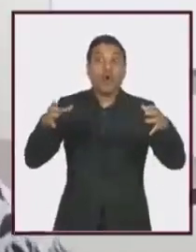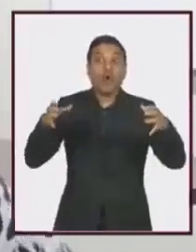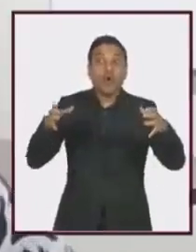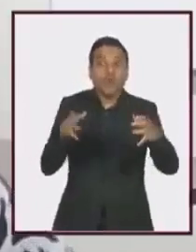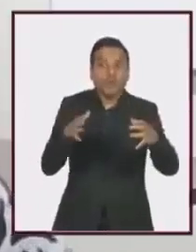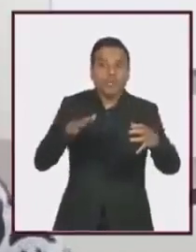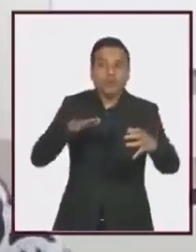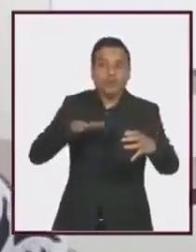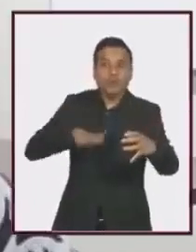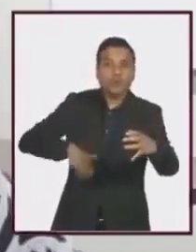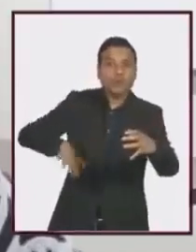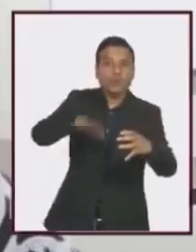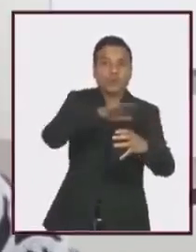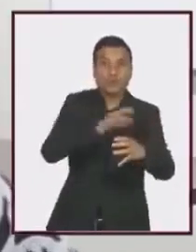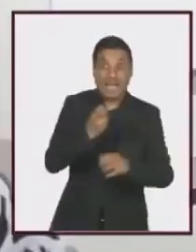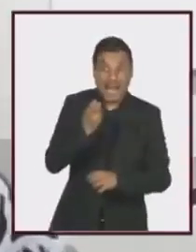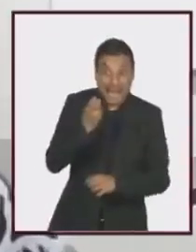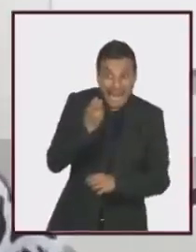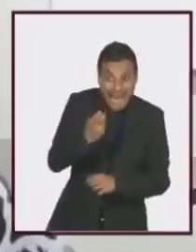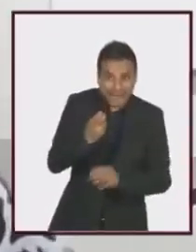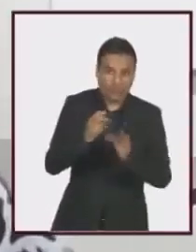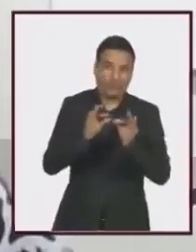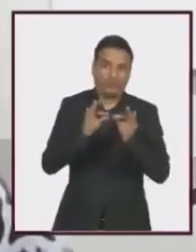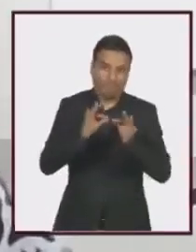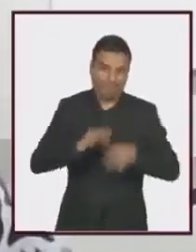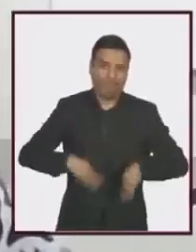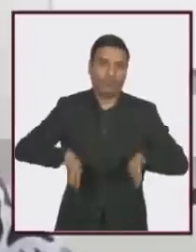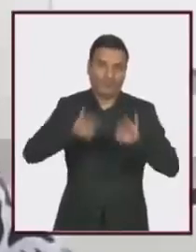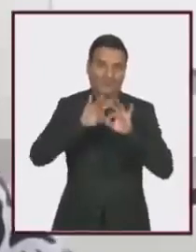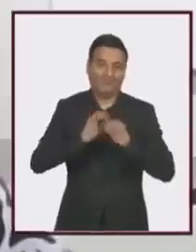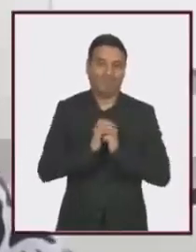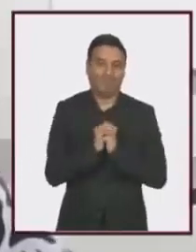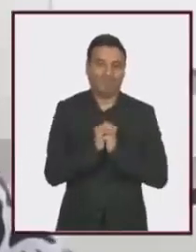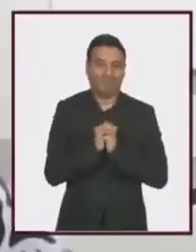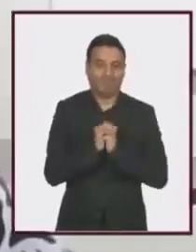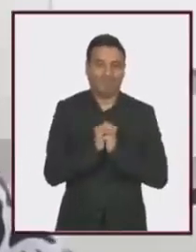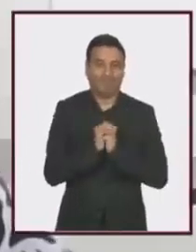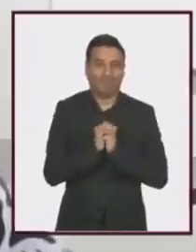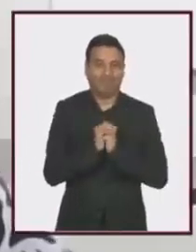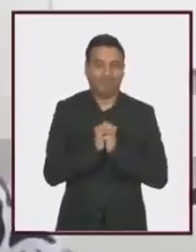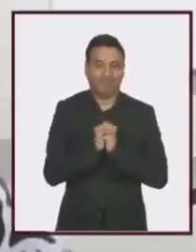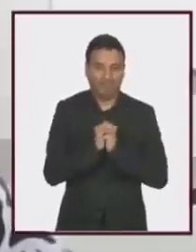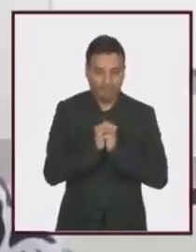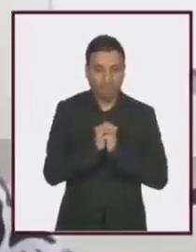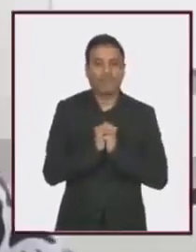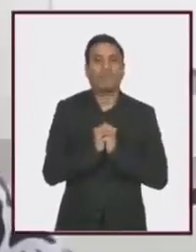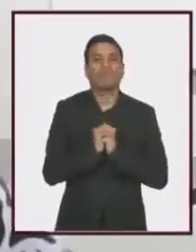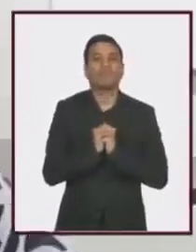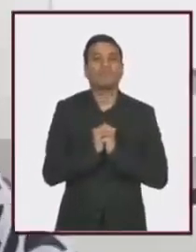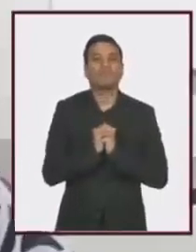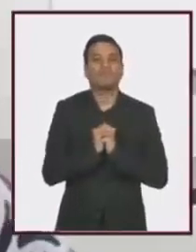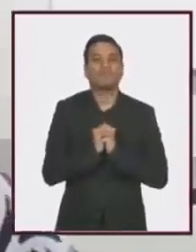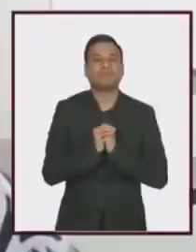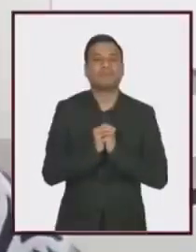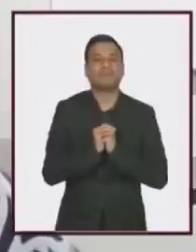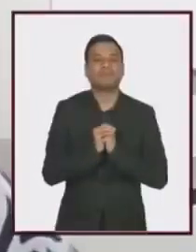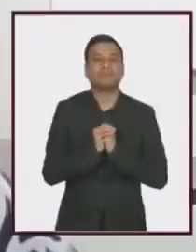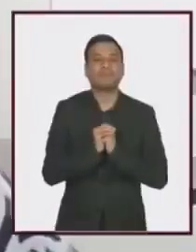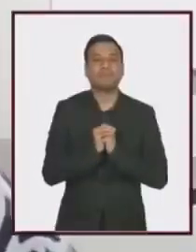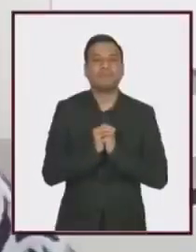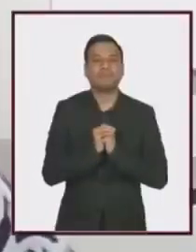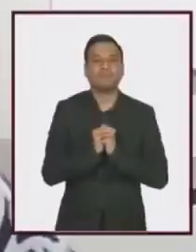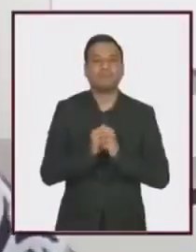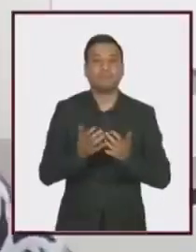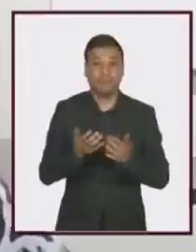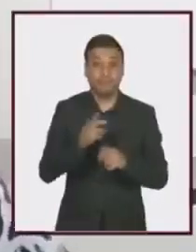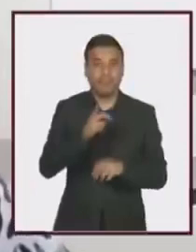como un elemento central. De lo que se trata es de tratar de articular cada vez más